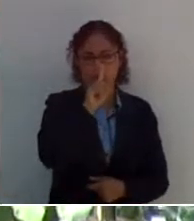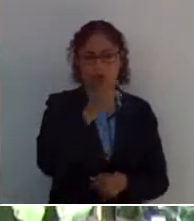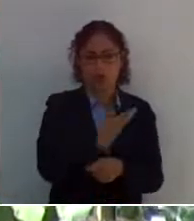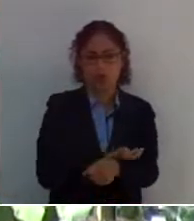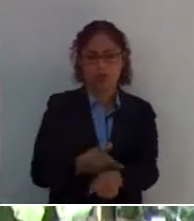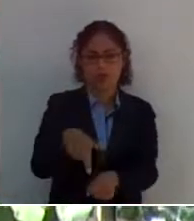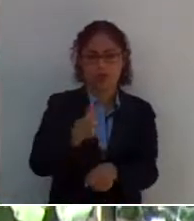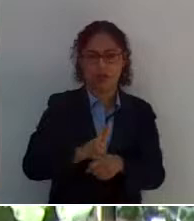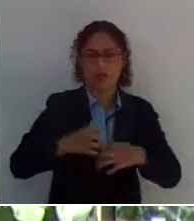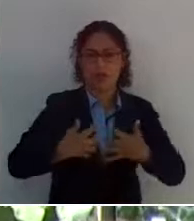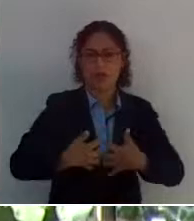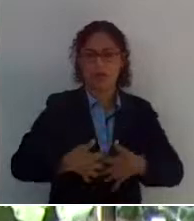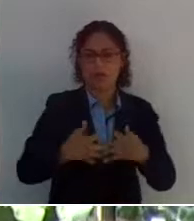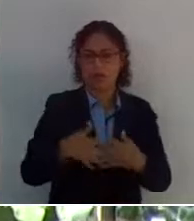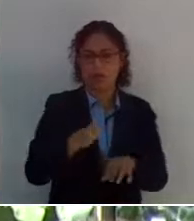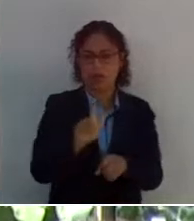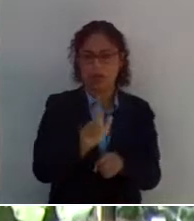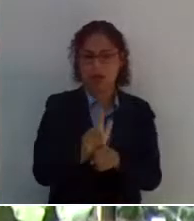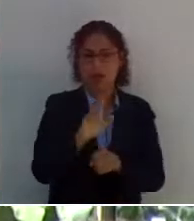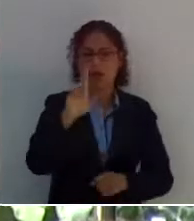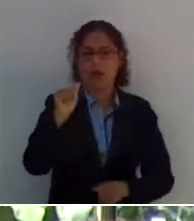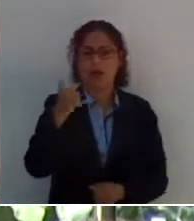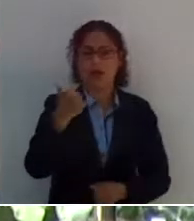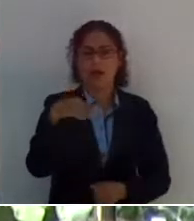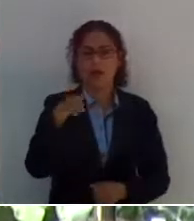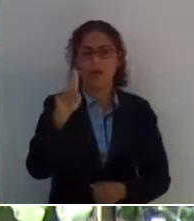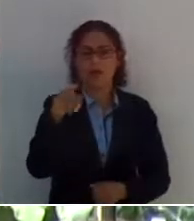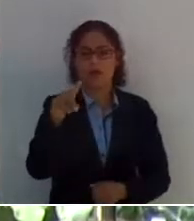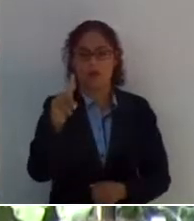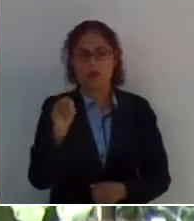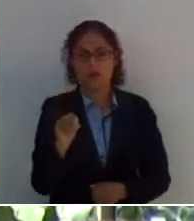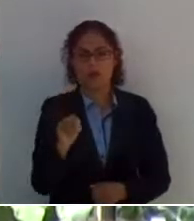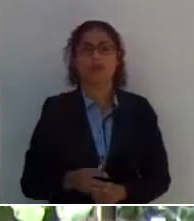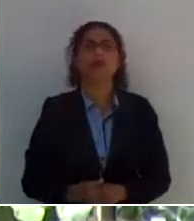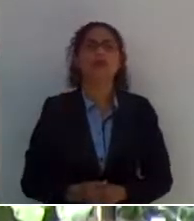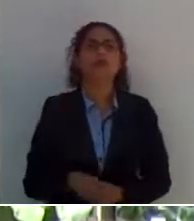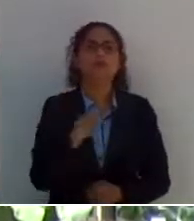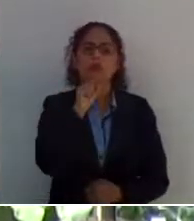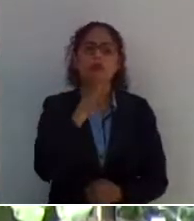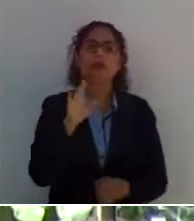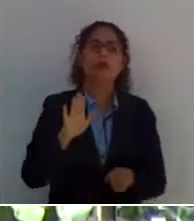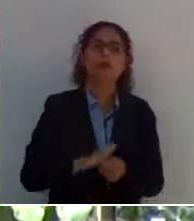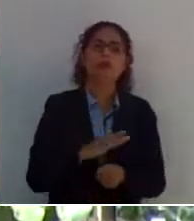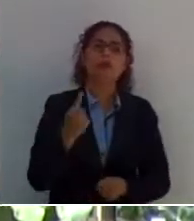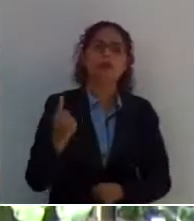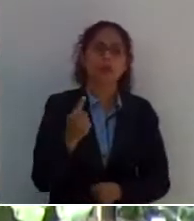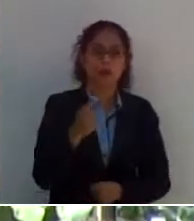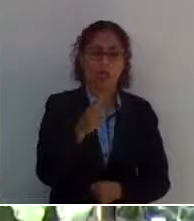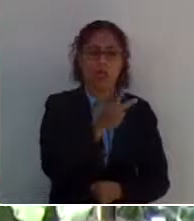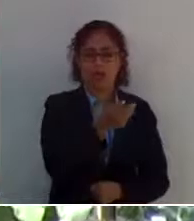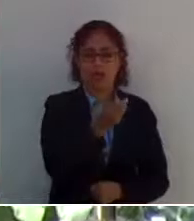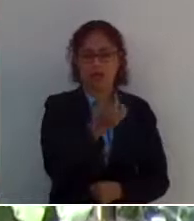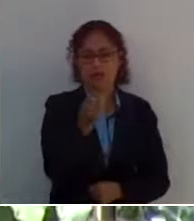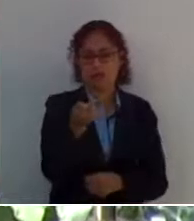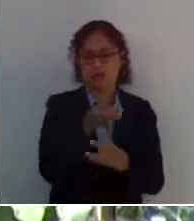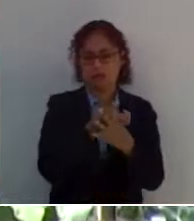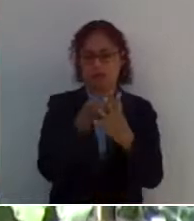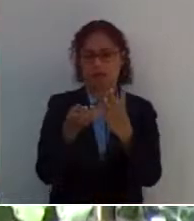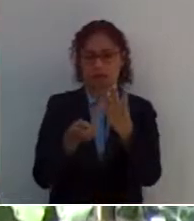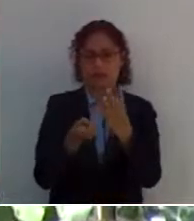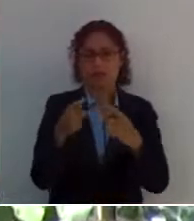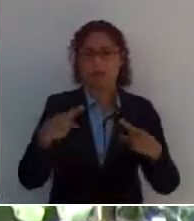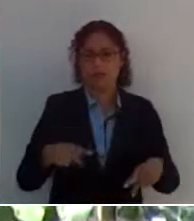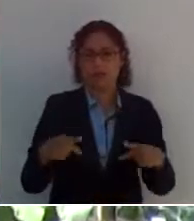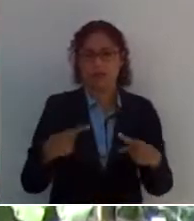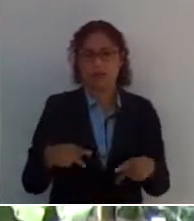Coordinador Empresarial, Raimundo López, y a sus agremiados, por supuesto, porque están tomando y teniendo un gesto